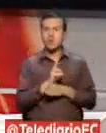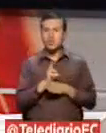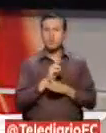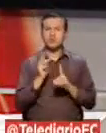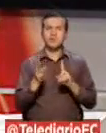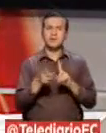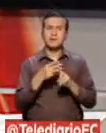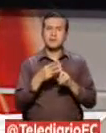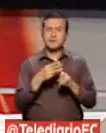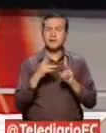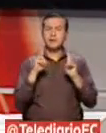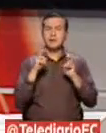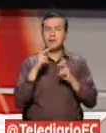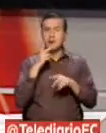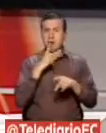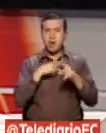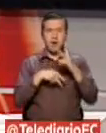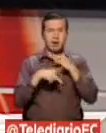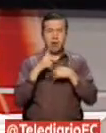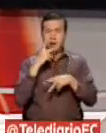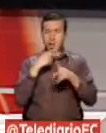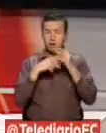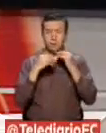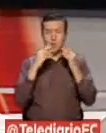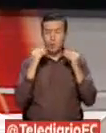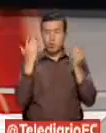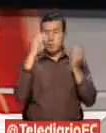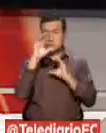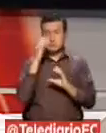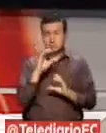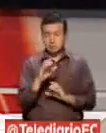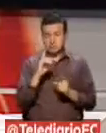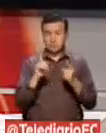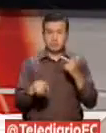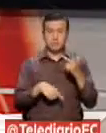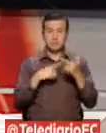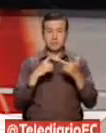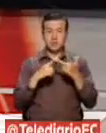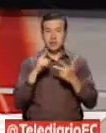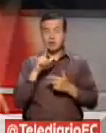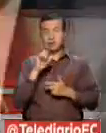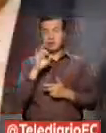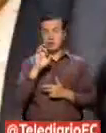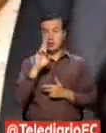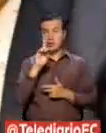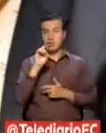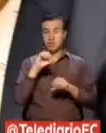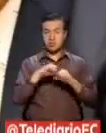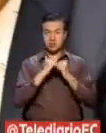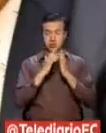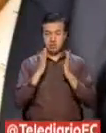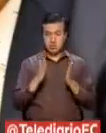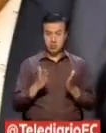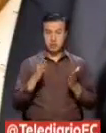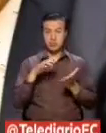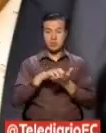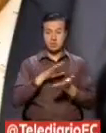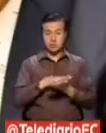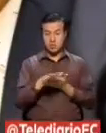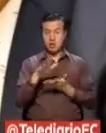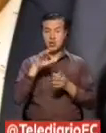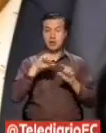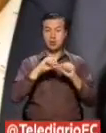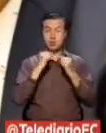redes sociales para la propagación de noticias falsas. Y finalmente, César Litardo, asambleísta de Los Ríos por Alianza